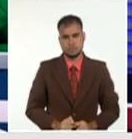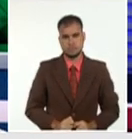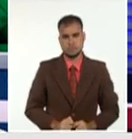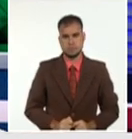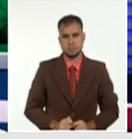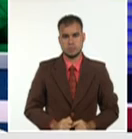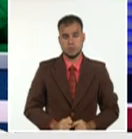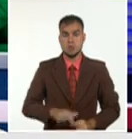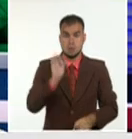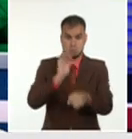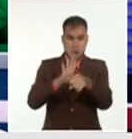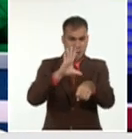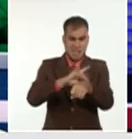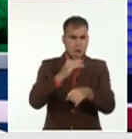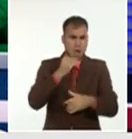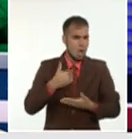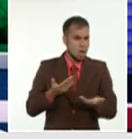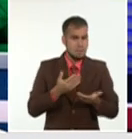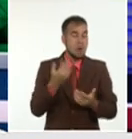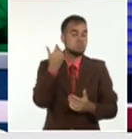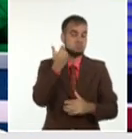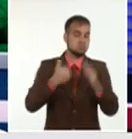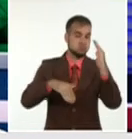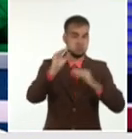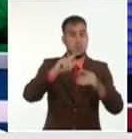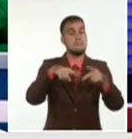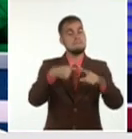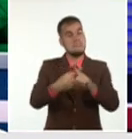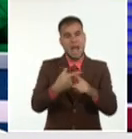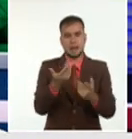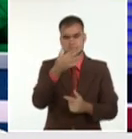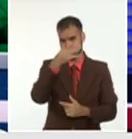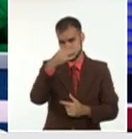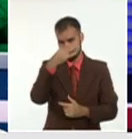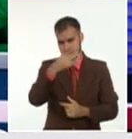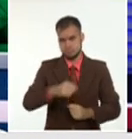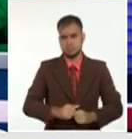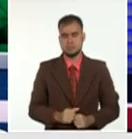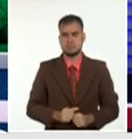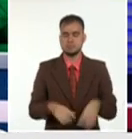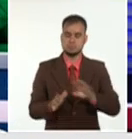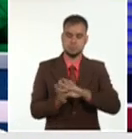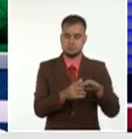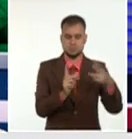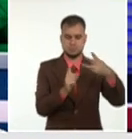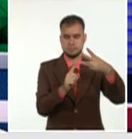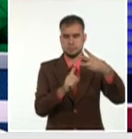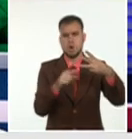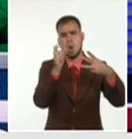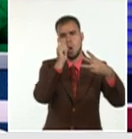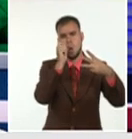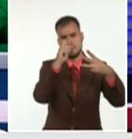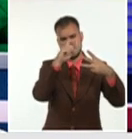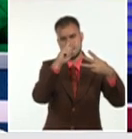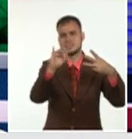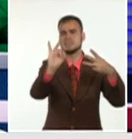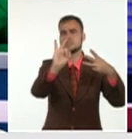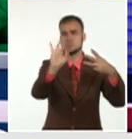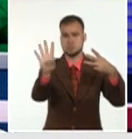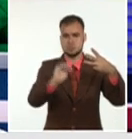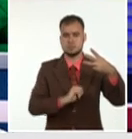Inicialmente con fiebre y secreción nasal. Fallece un paciente de 74 años de edad del municipio de